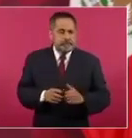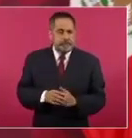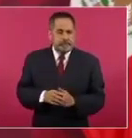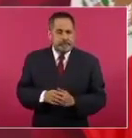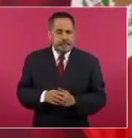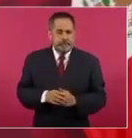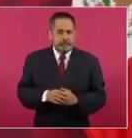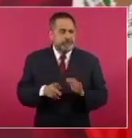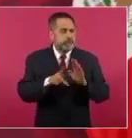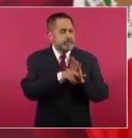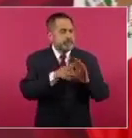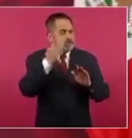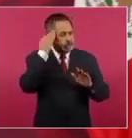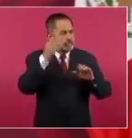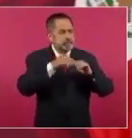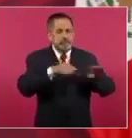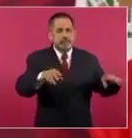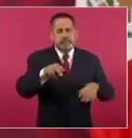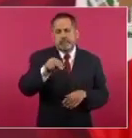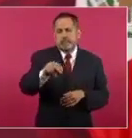del periodo neoliberal,